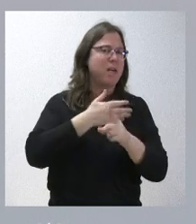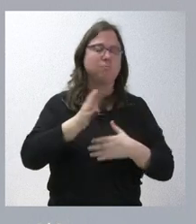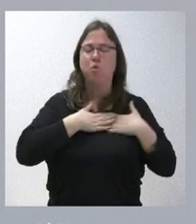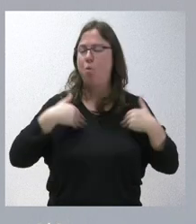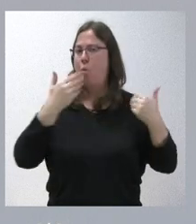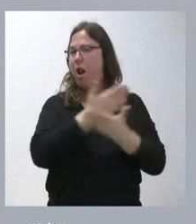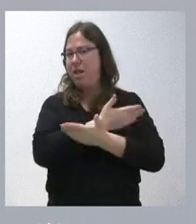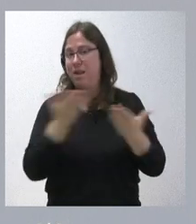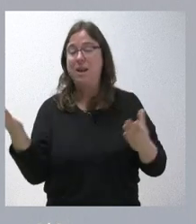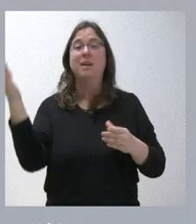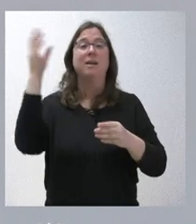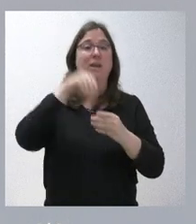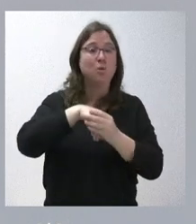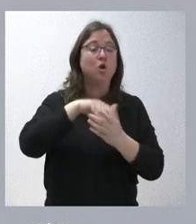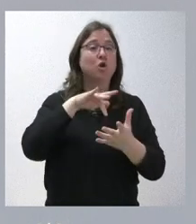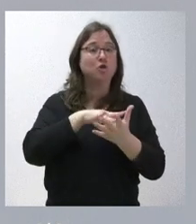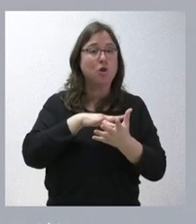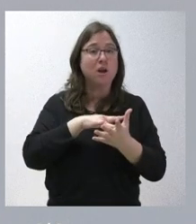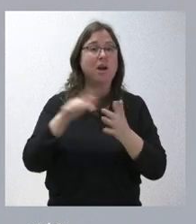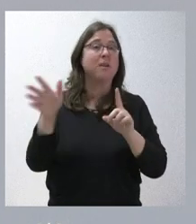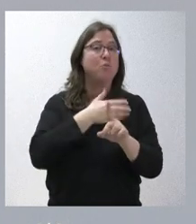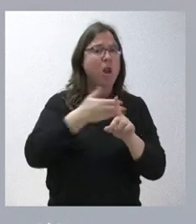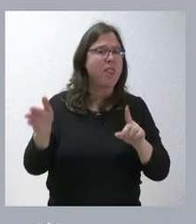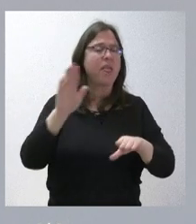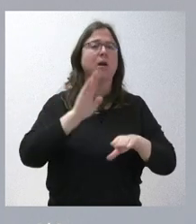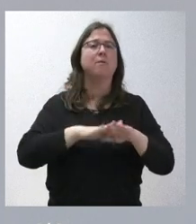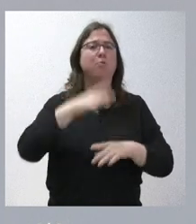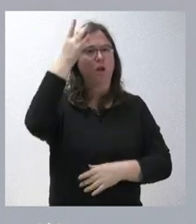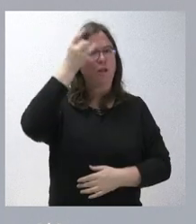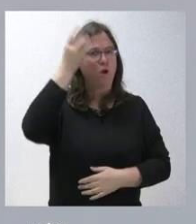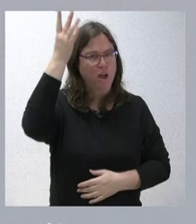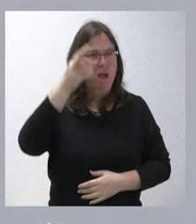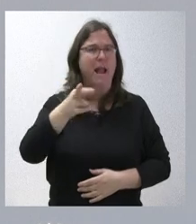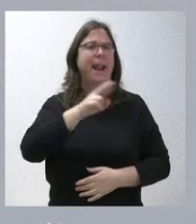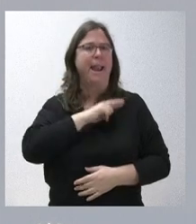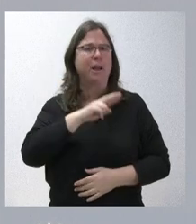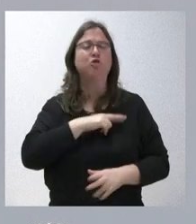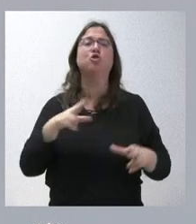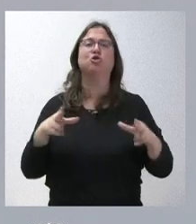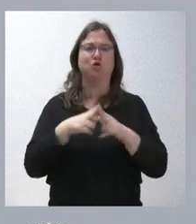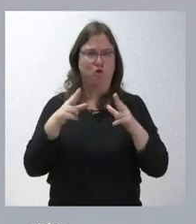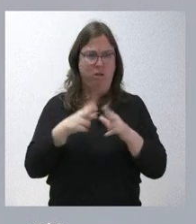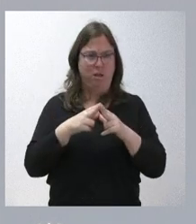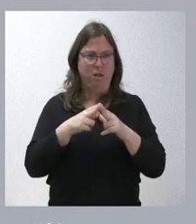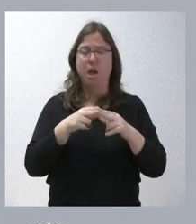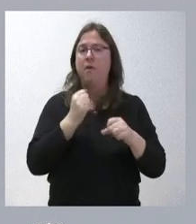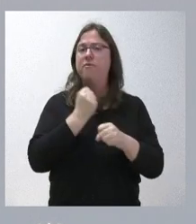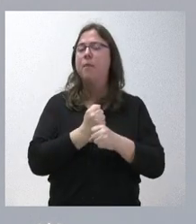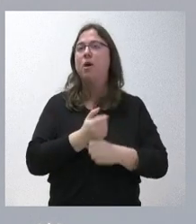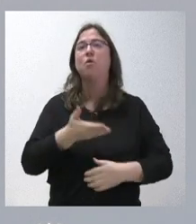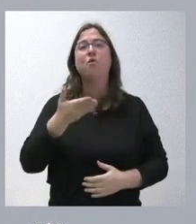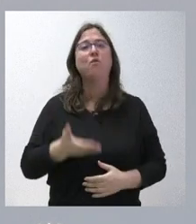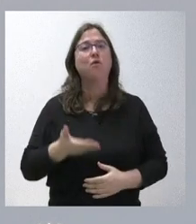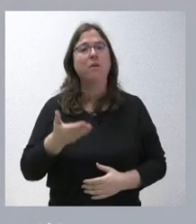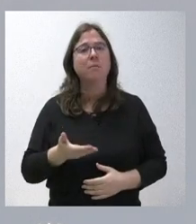víctimas que han sido objeto de violencia por motivos ideológicos religiosos y sociales y esta es la labor fundamental proteger a